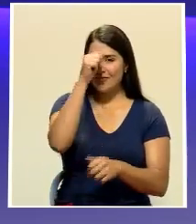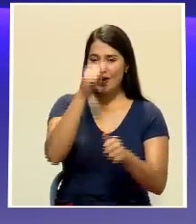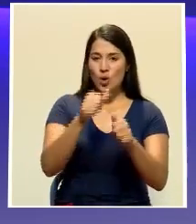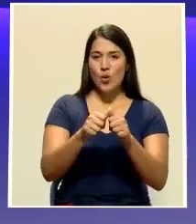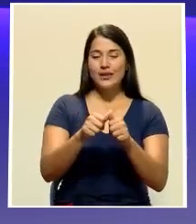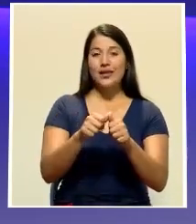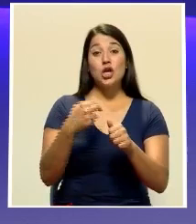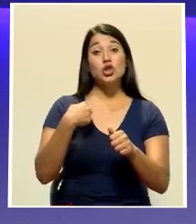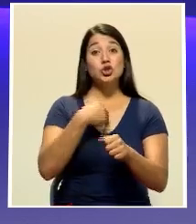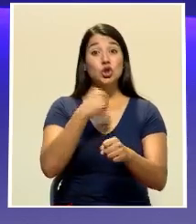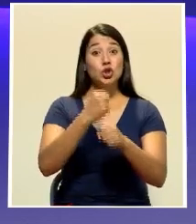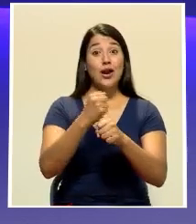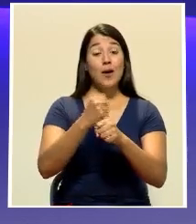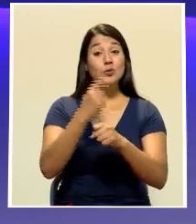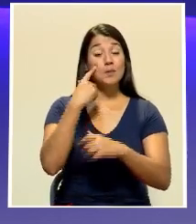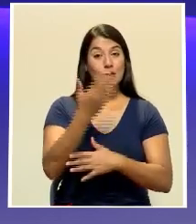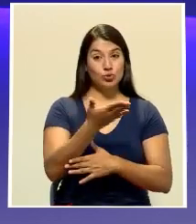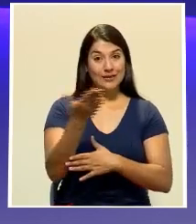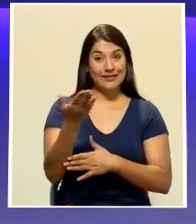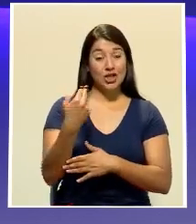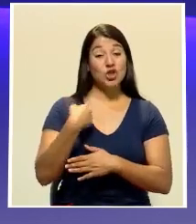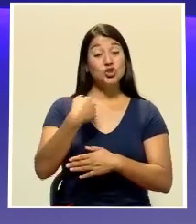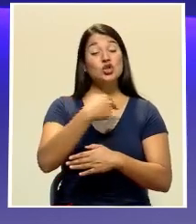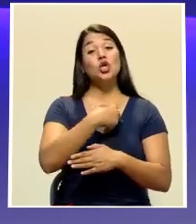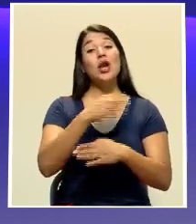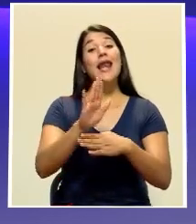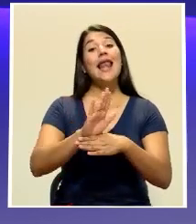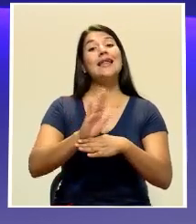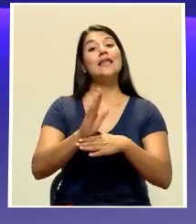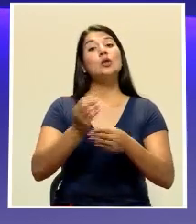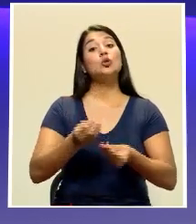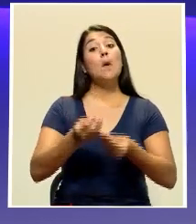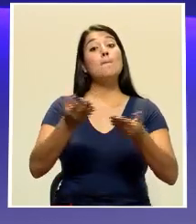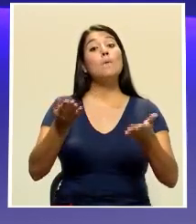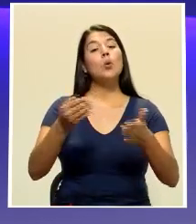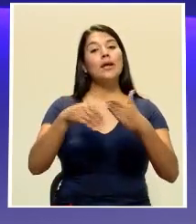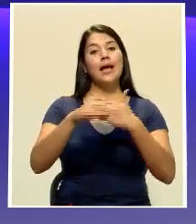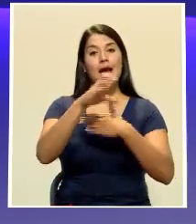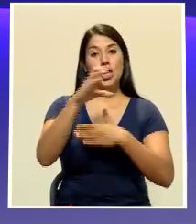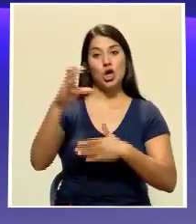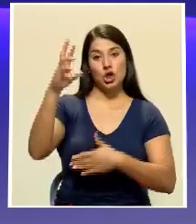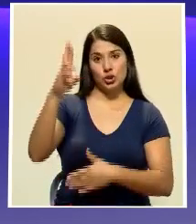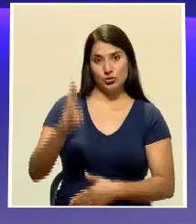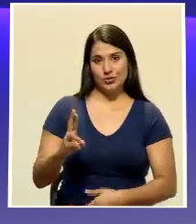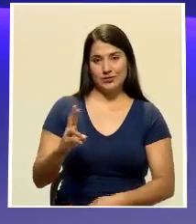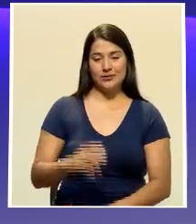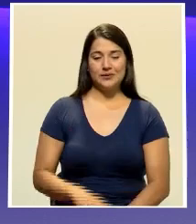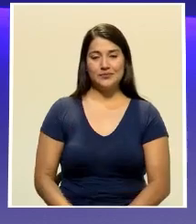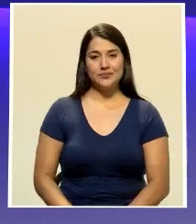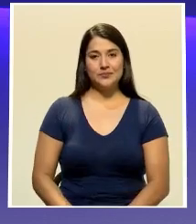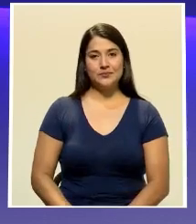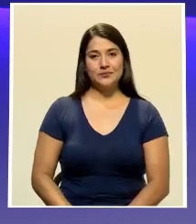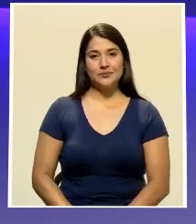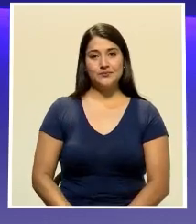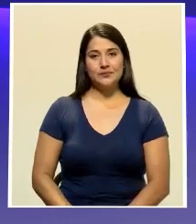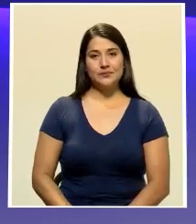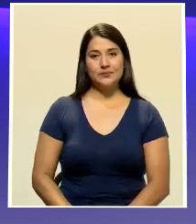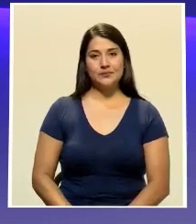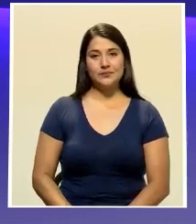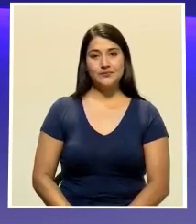recuerde, trabajamos para usted. Somos la televisión pública de Costa Rica.